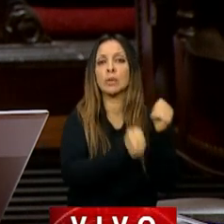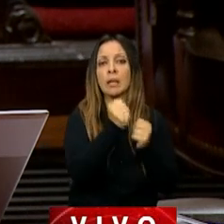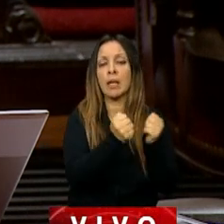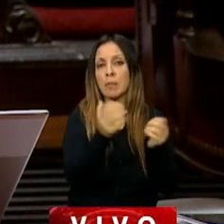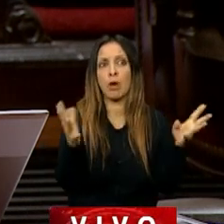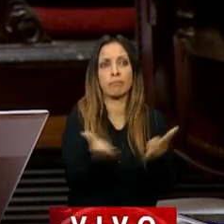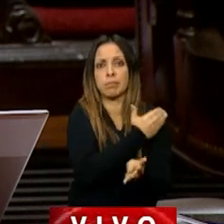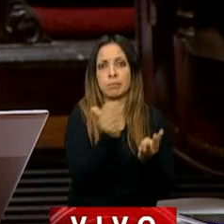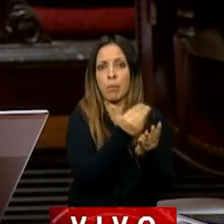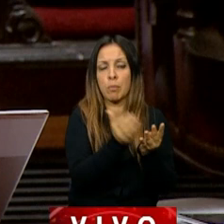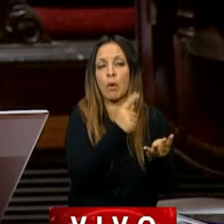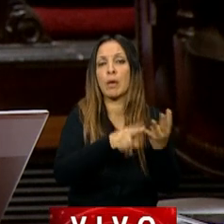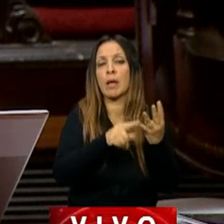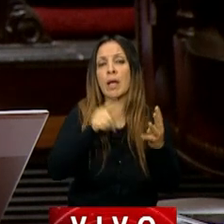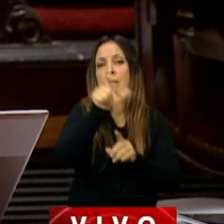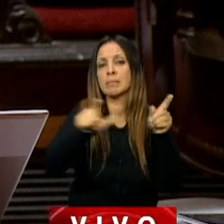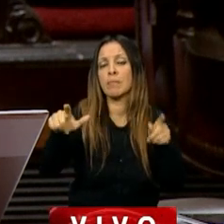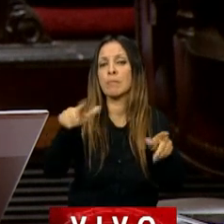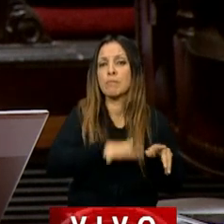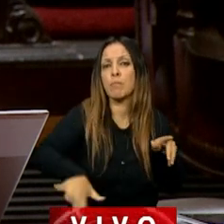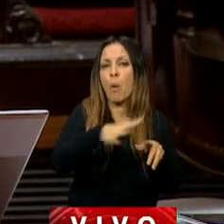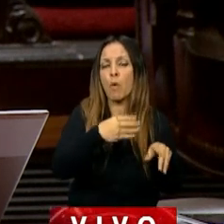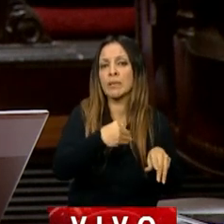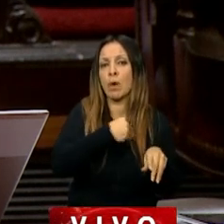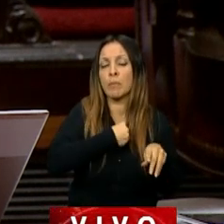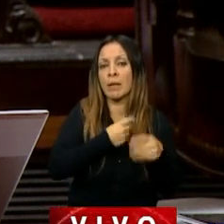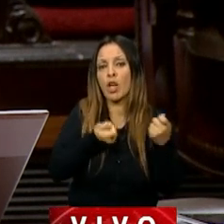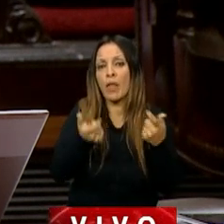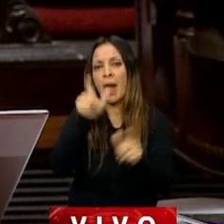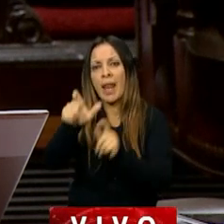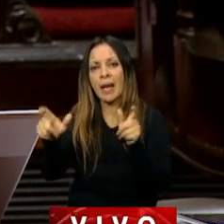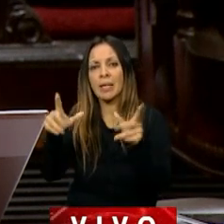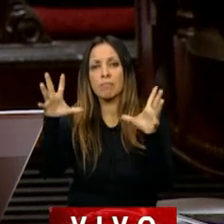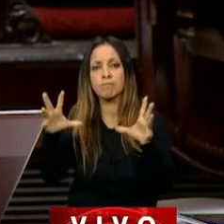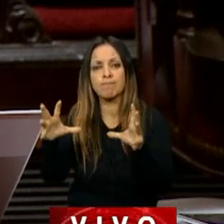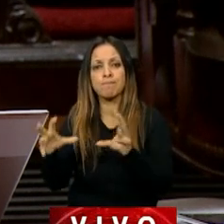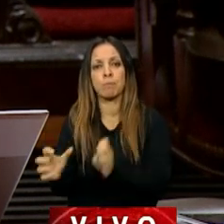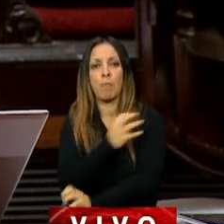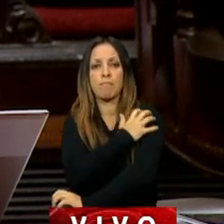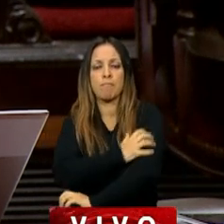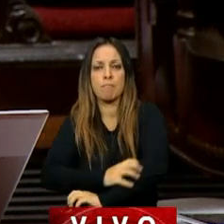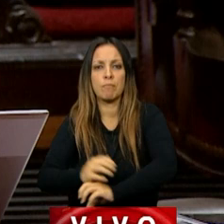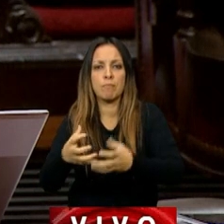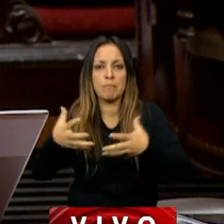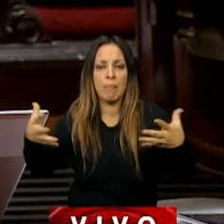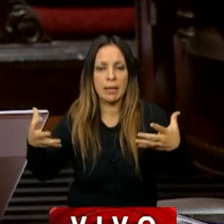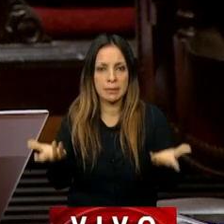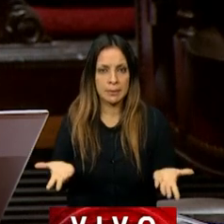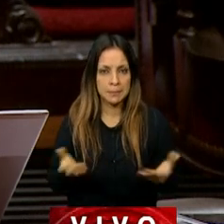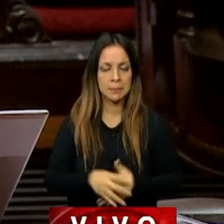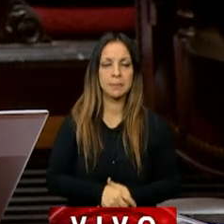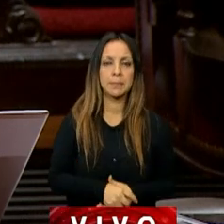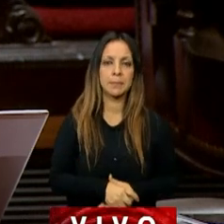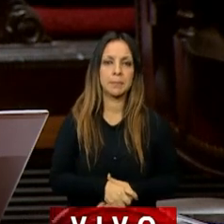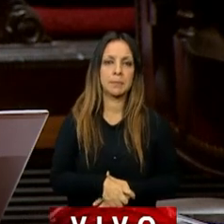sin industria y el populismo que nos deja con un pueblo cada día más pobre y más indigente.